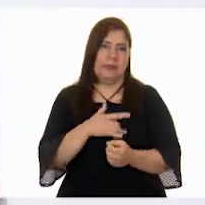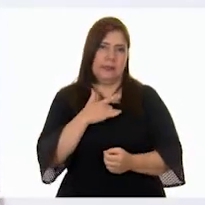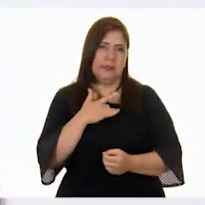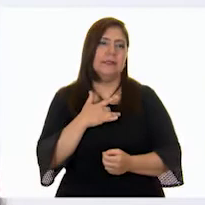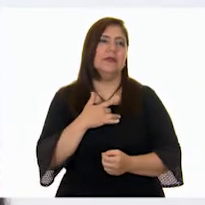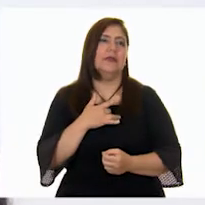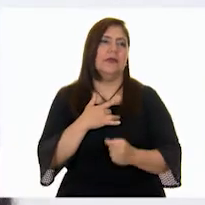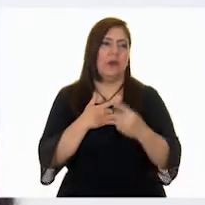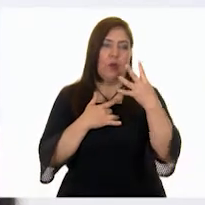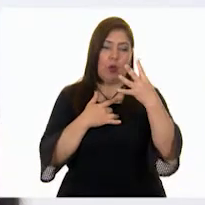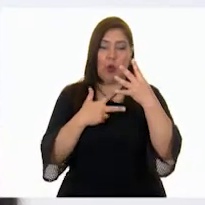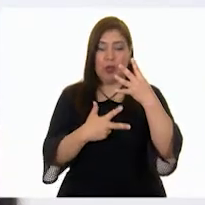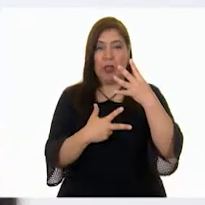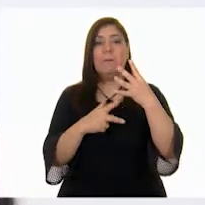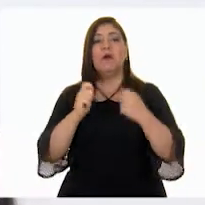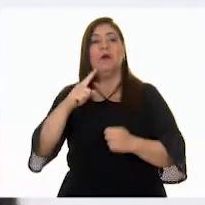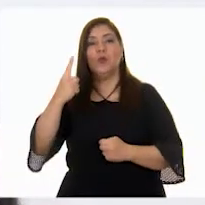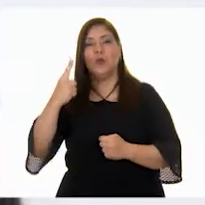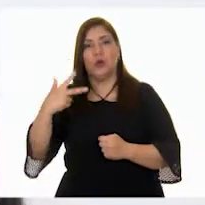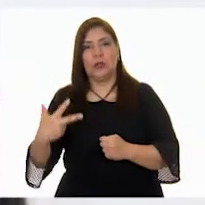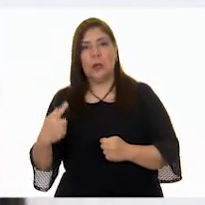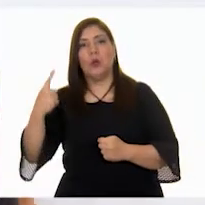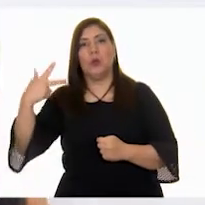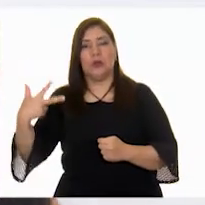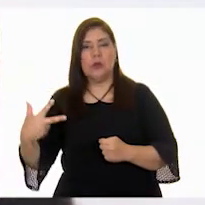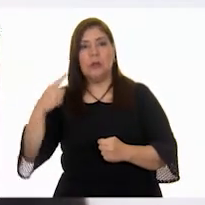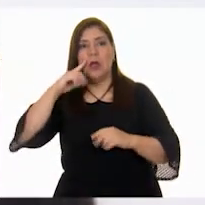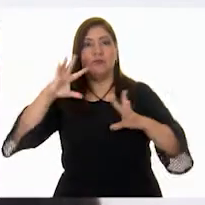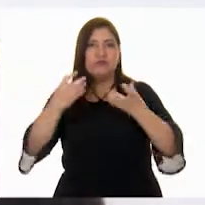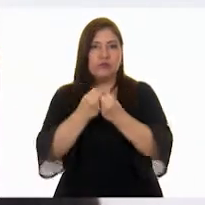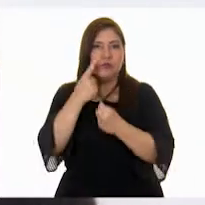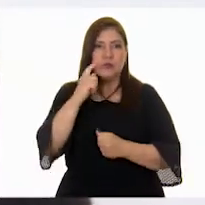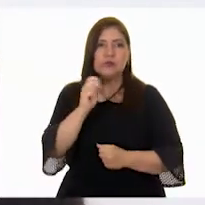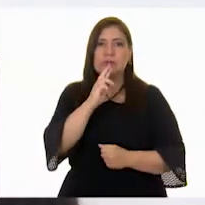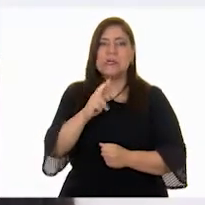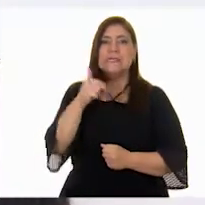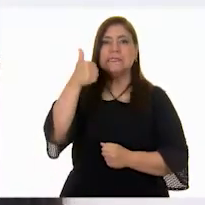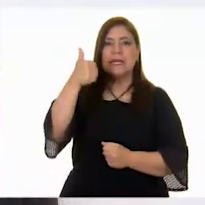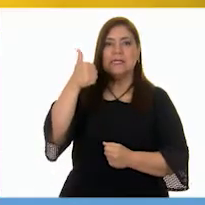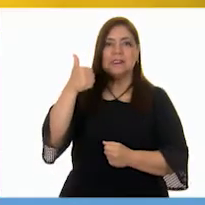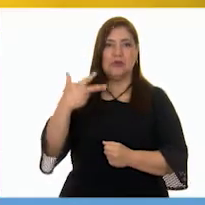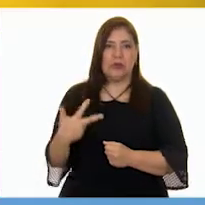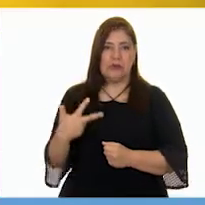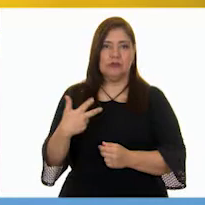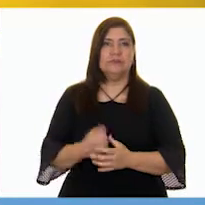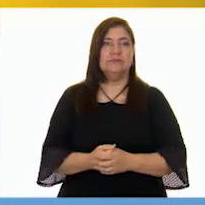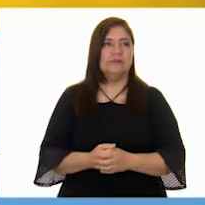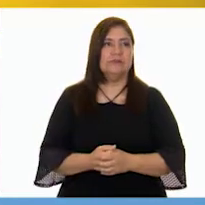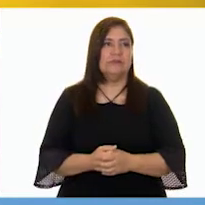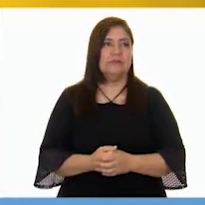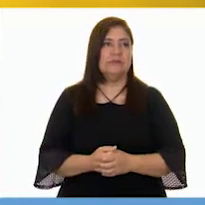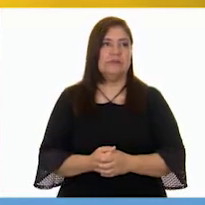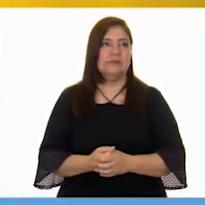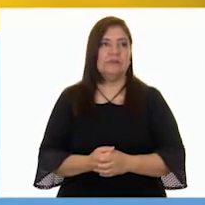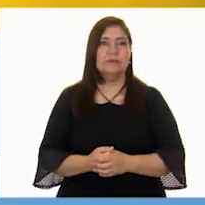Un octavo más un octavo. Y al hacer todo esto tenemos 6 octavos. Bueno, esto era para